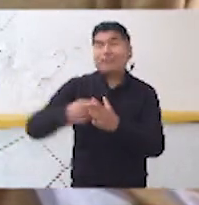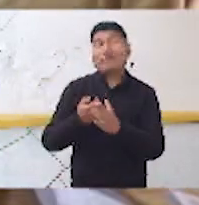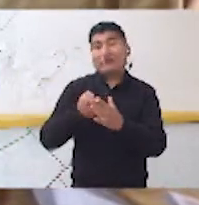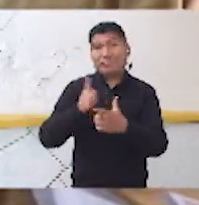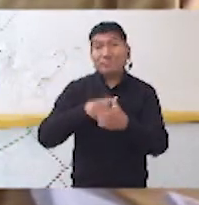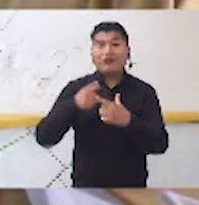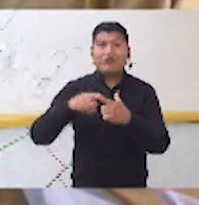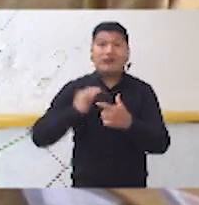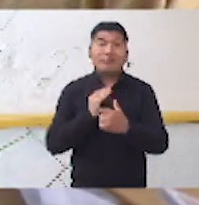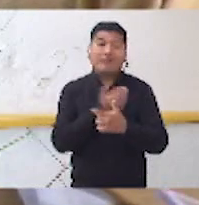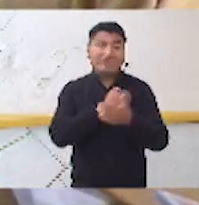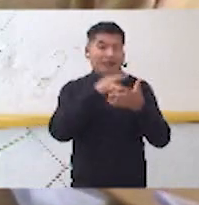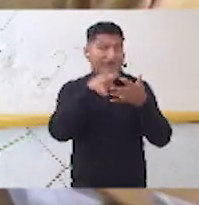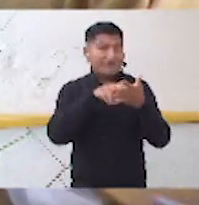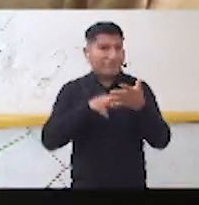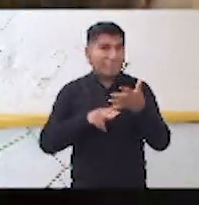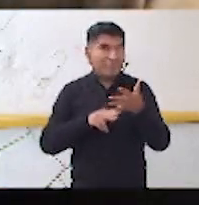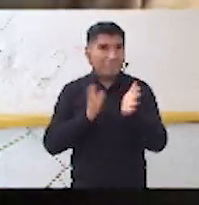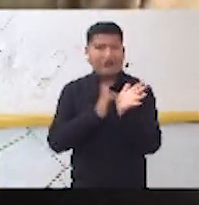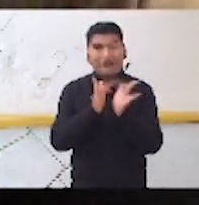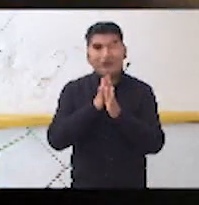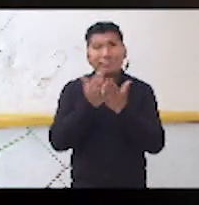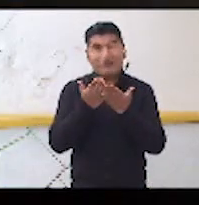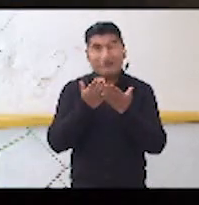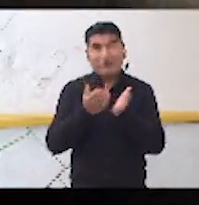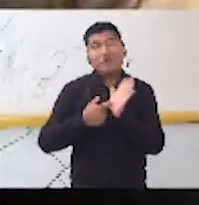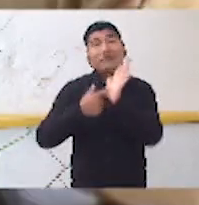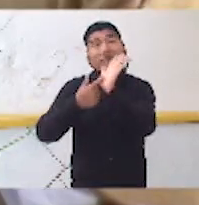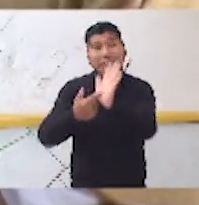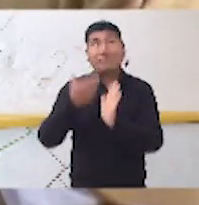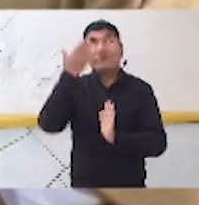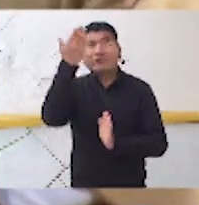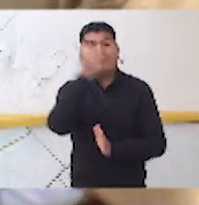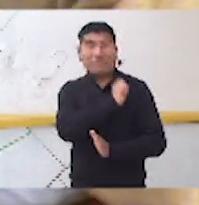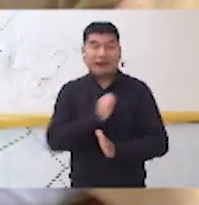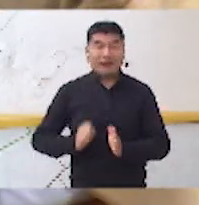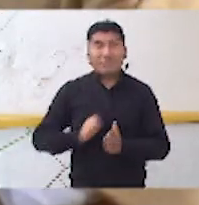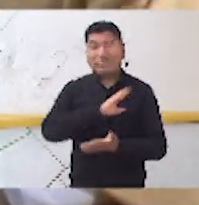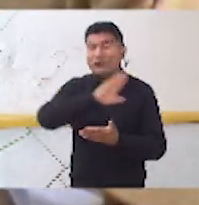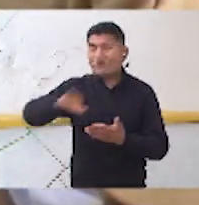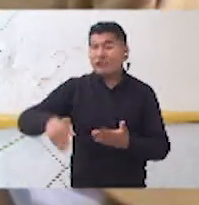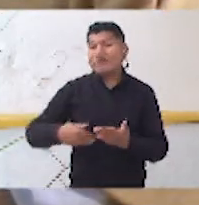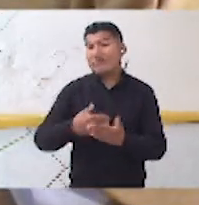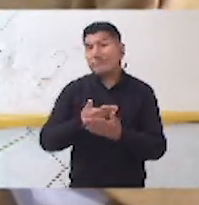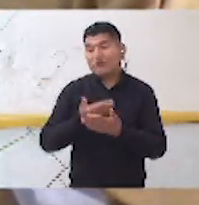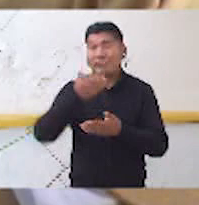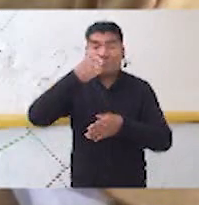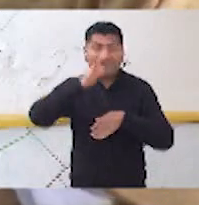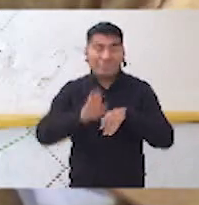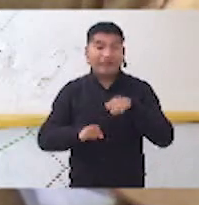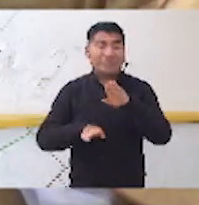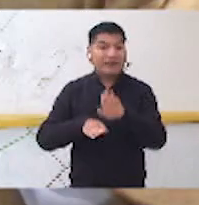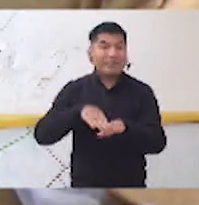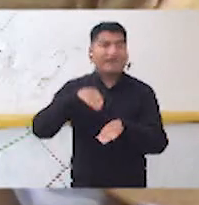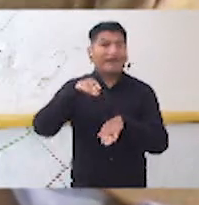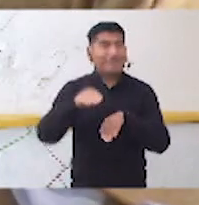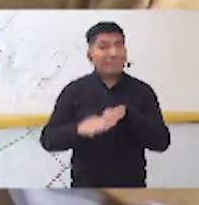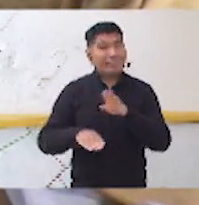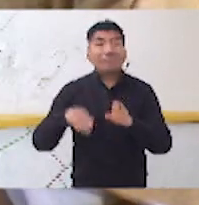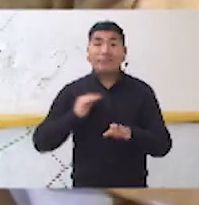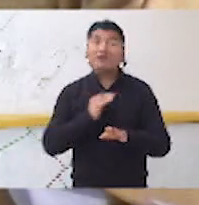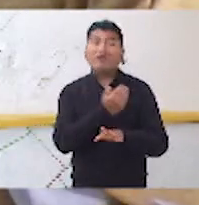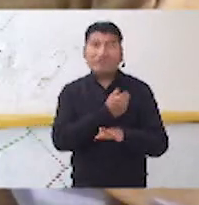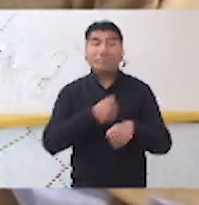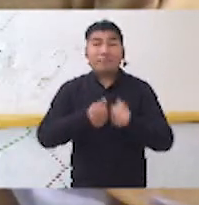entonces nuestra liturgia. Presentemos al Señor todo lo que hemos venido caminando. Y